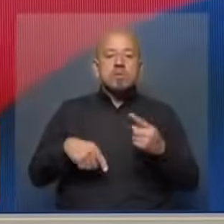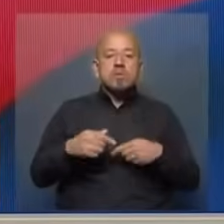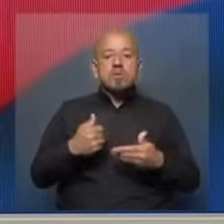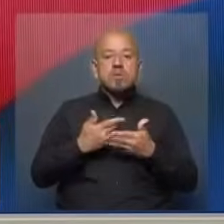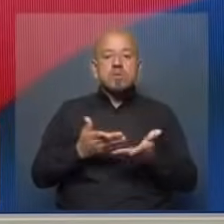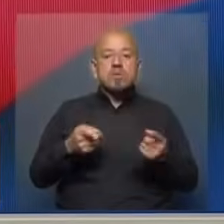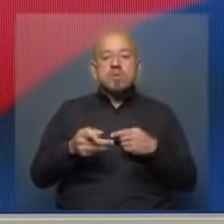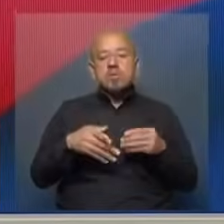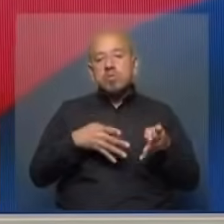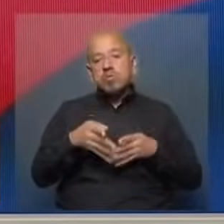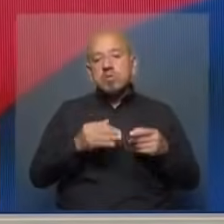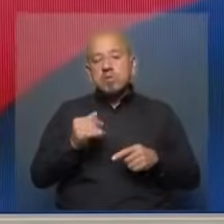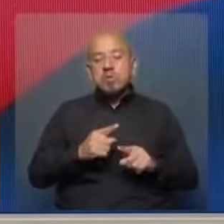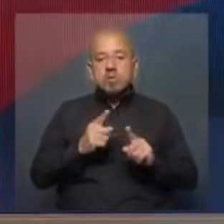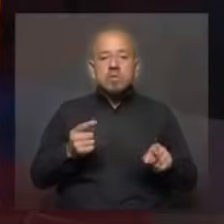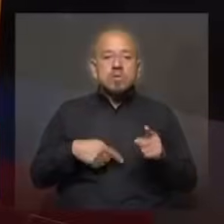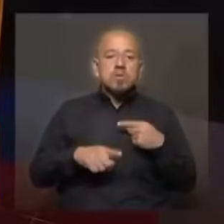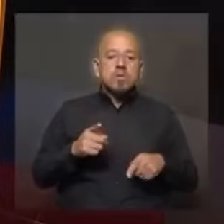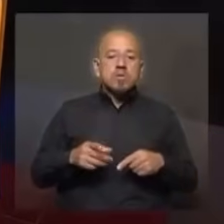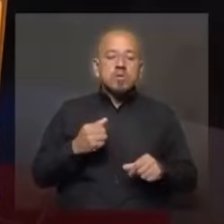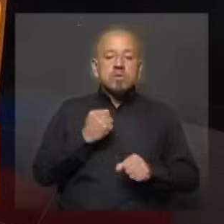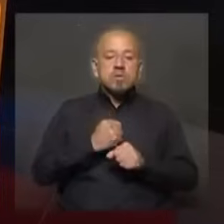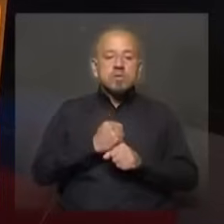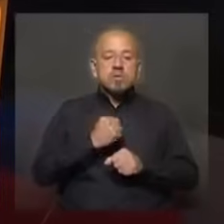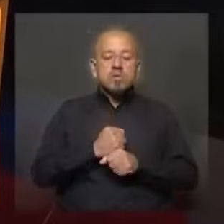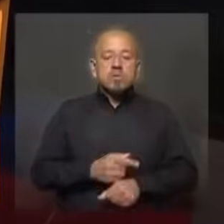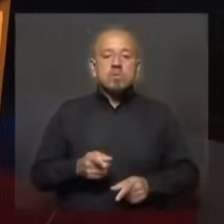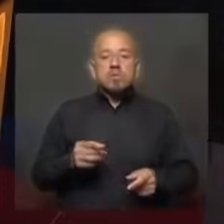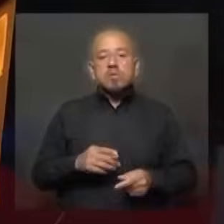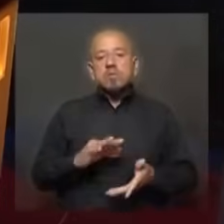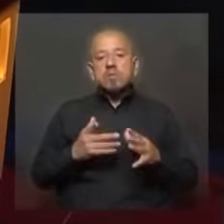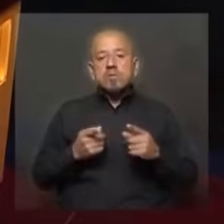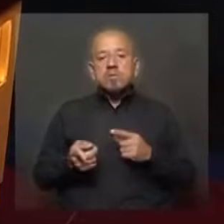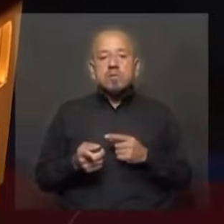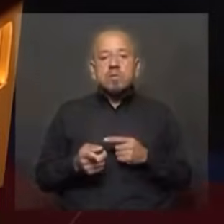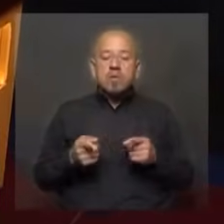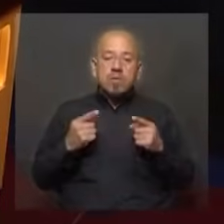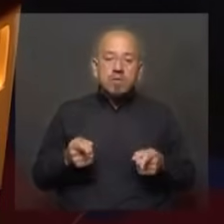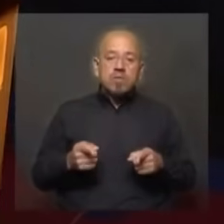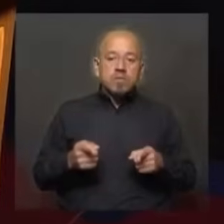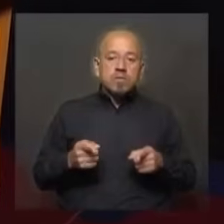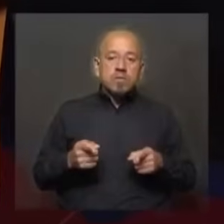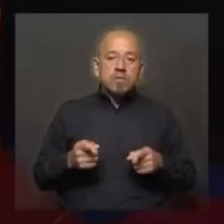esto funcionó, esto no funcionó, y trabajamos de esa manera. Esto mismo,